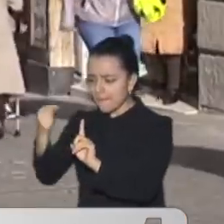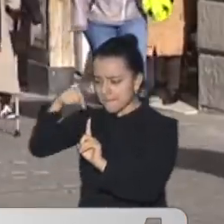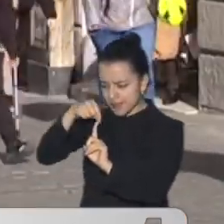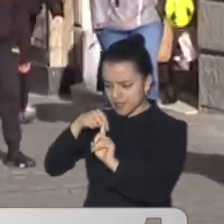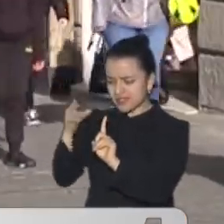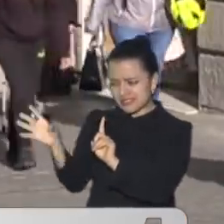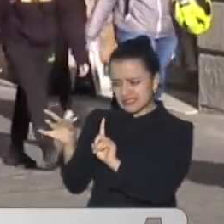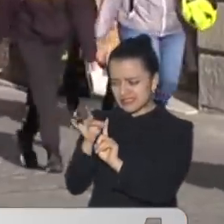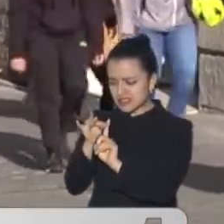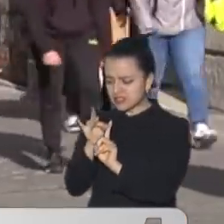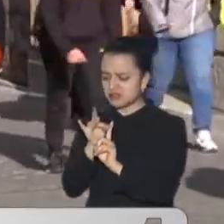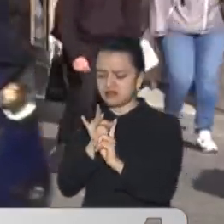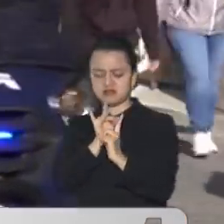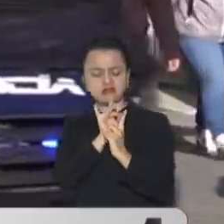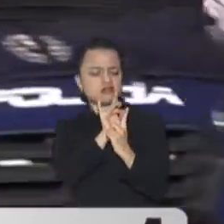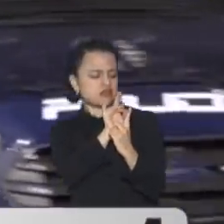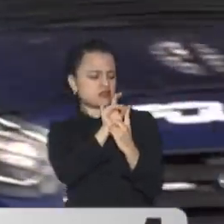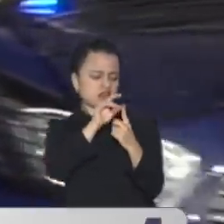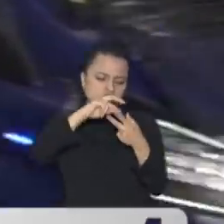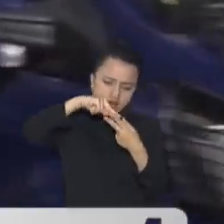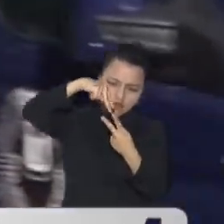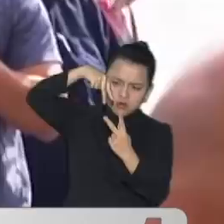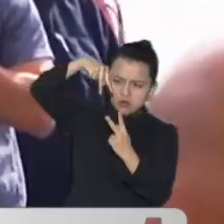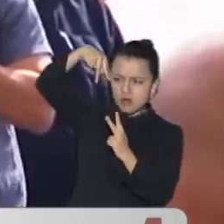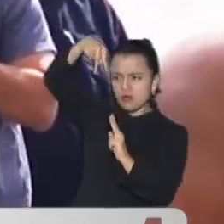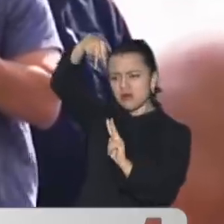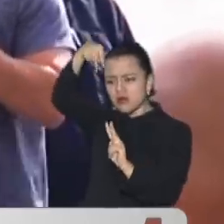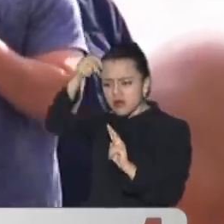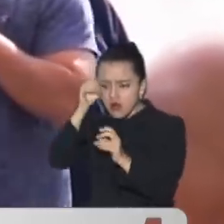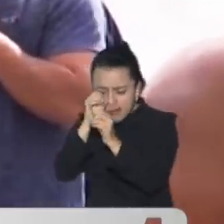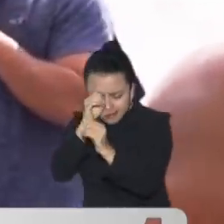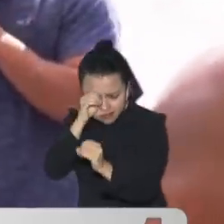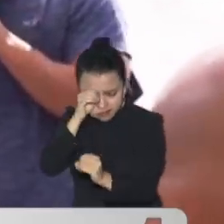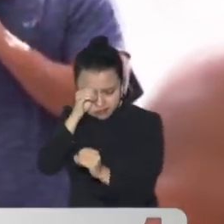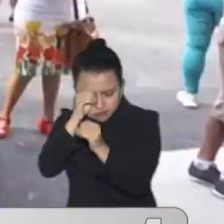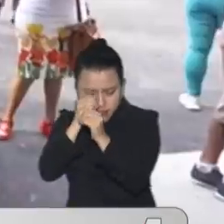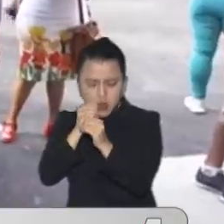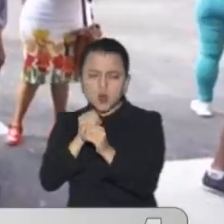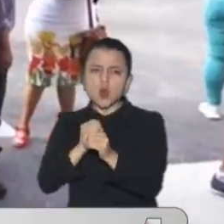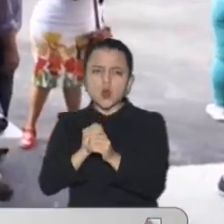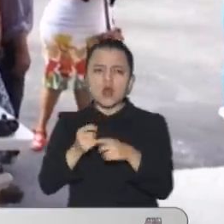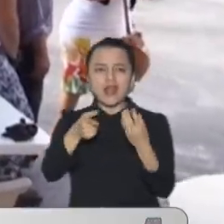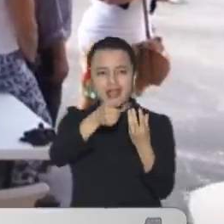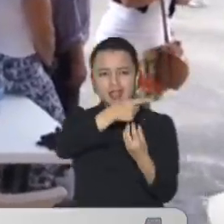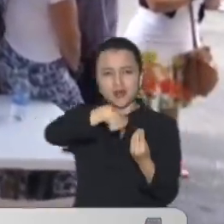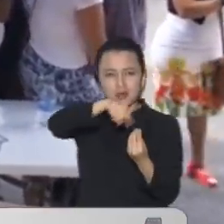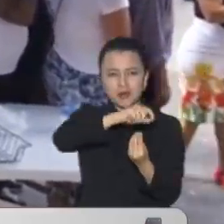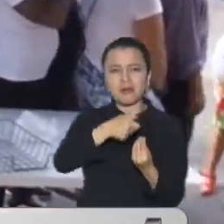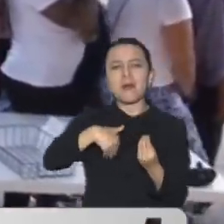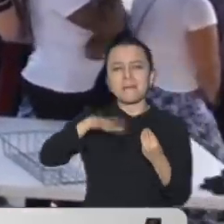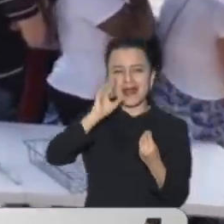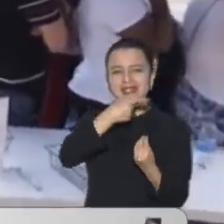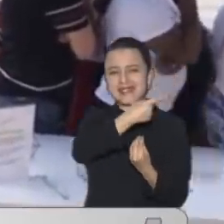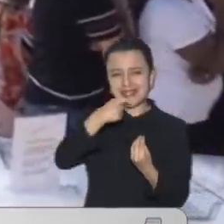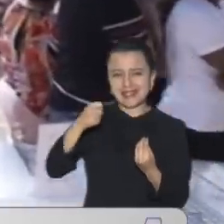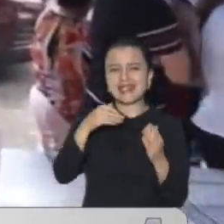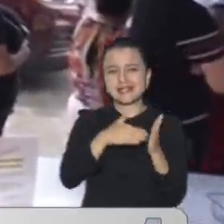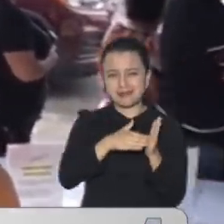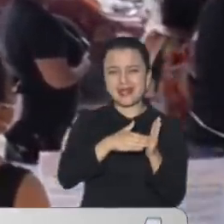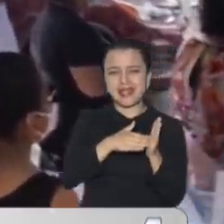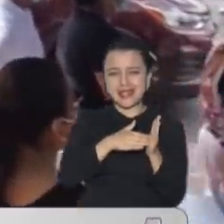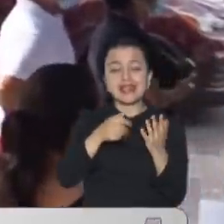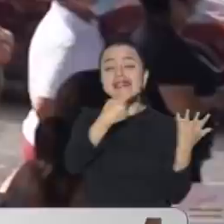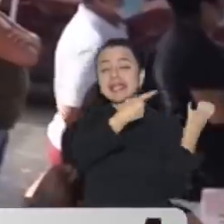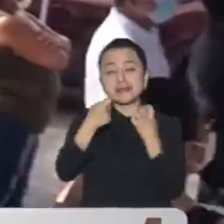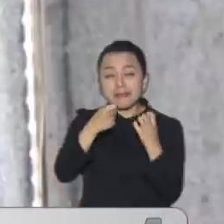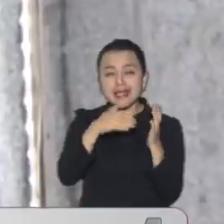raras, con solo 44 casos encontrados en el estudio entre más de 6.600 personas previamente infectadas.